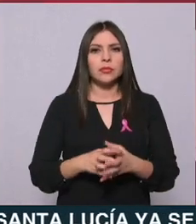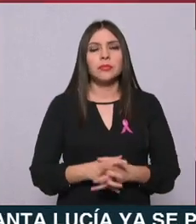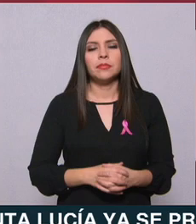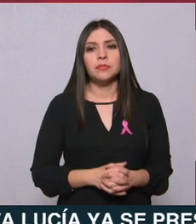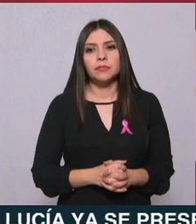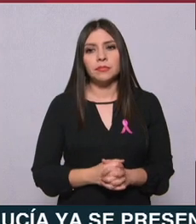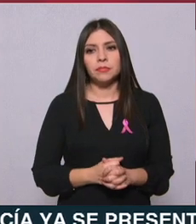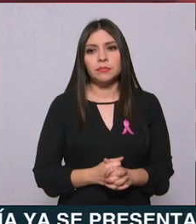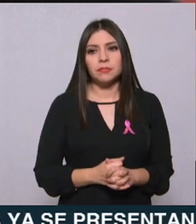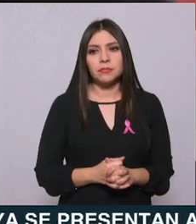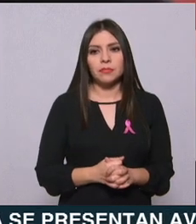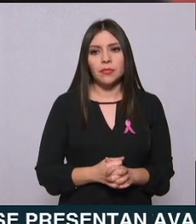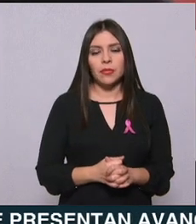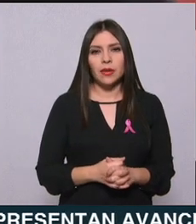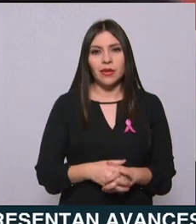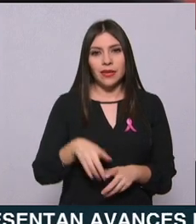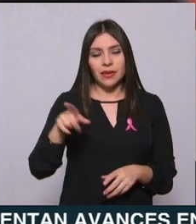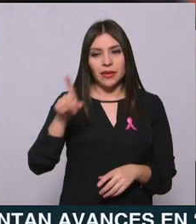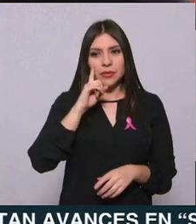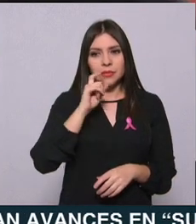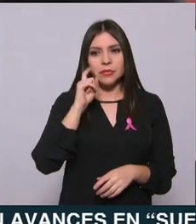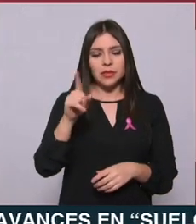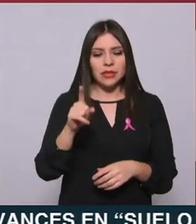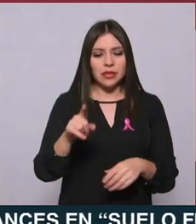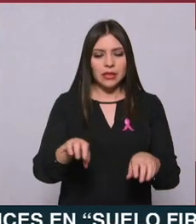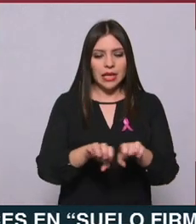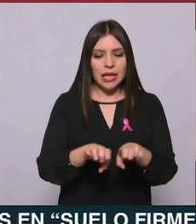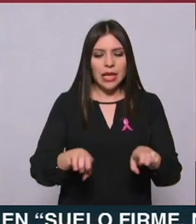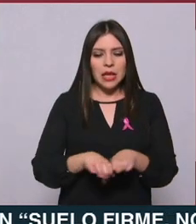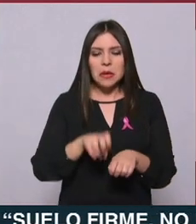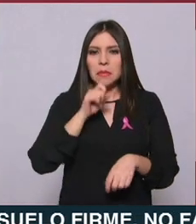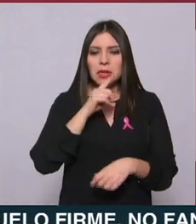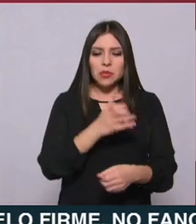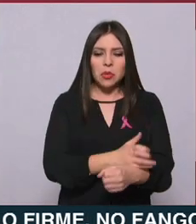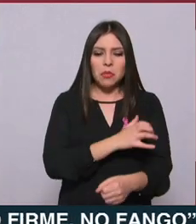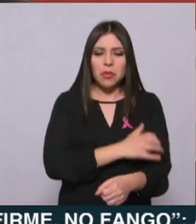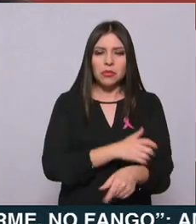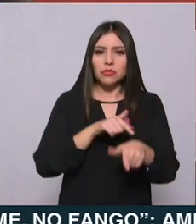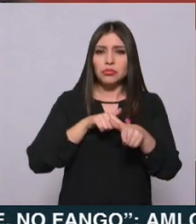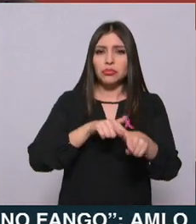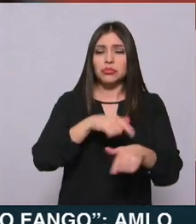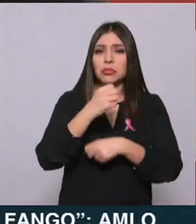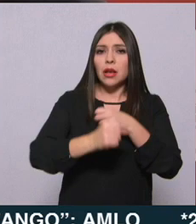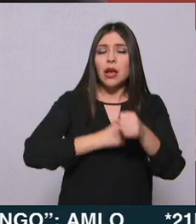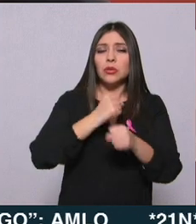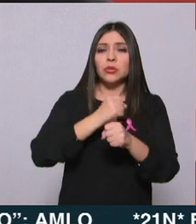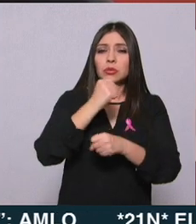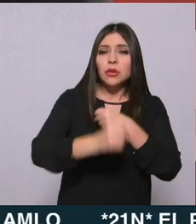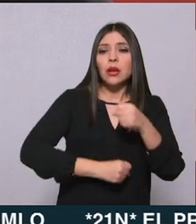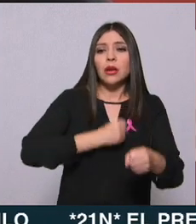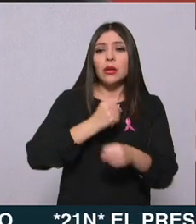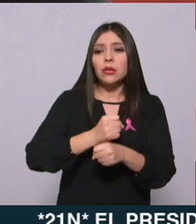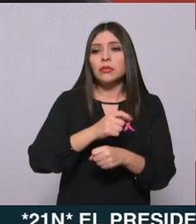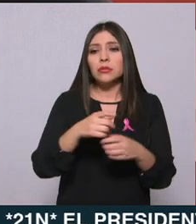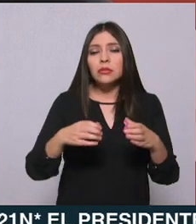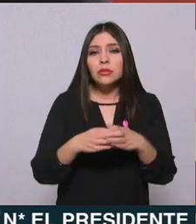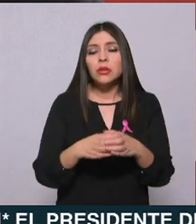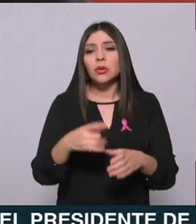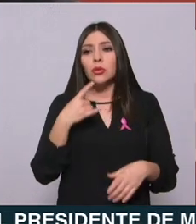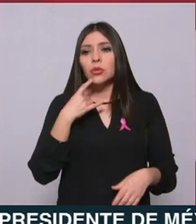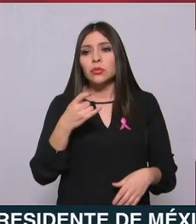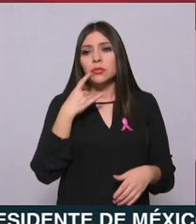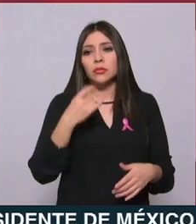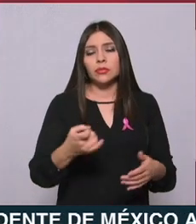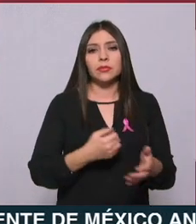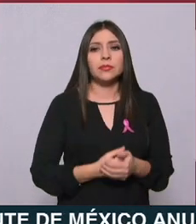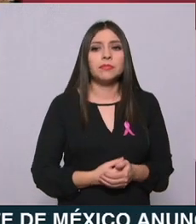sea, del mismo equipo, hemos luchado durante mucho tiempo y para